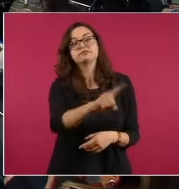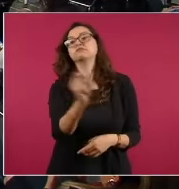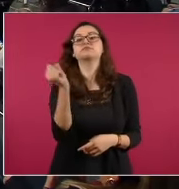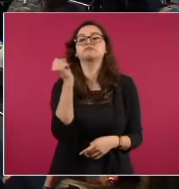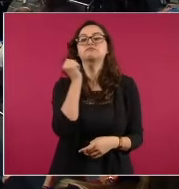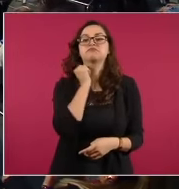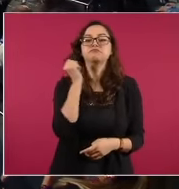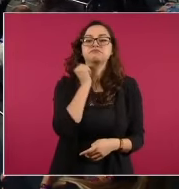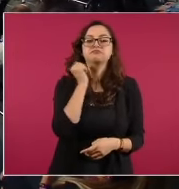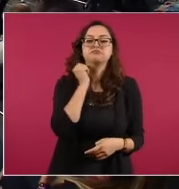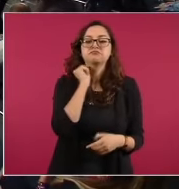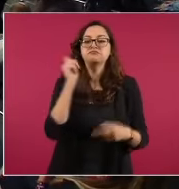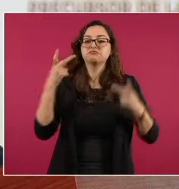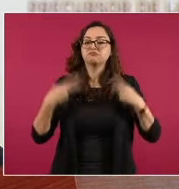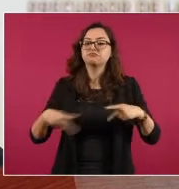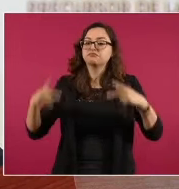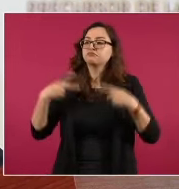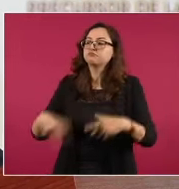están escuchando,